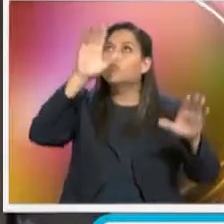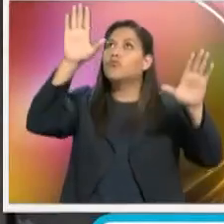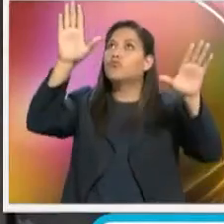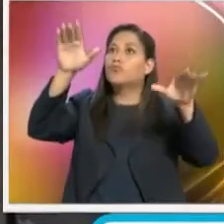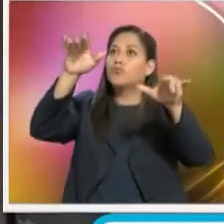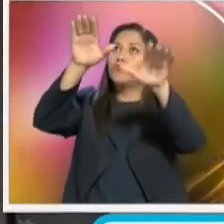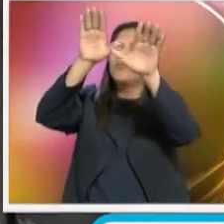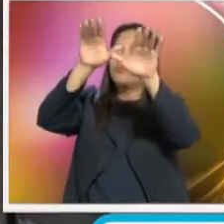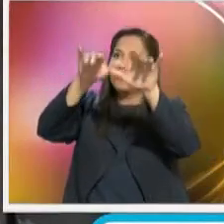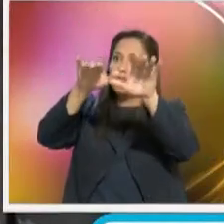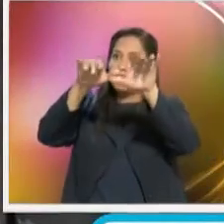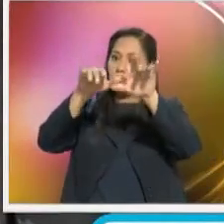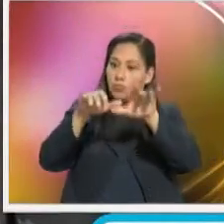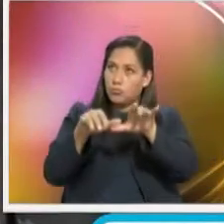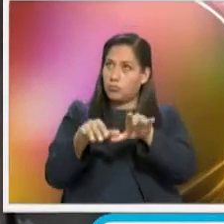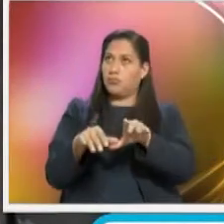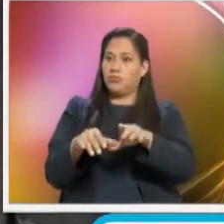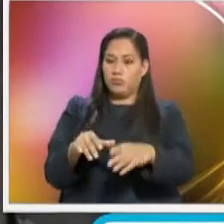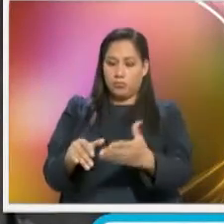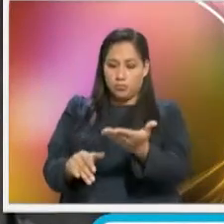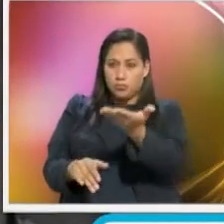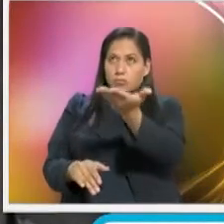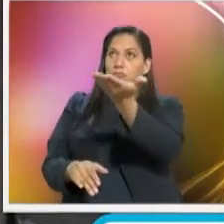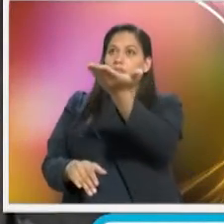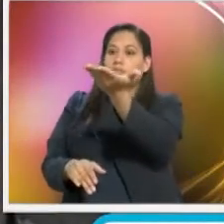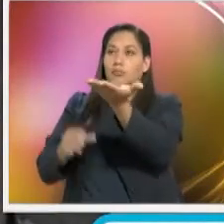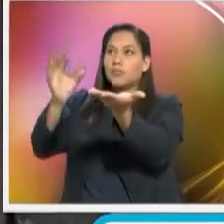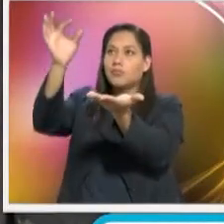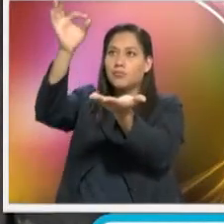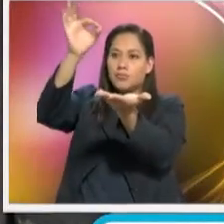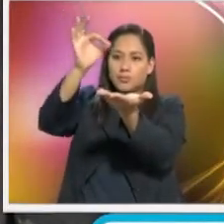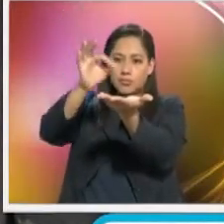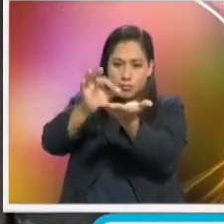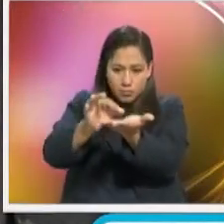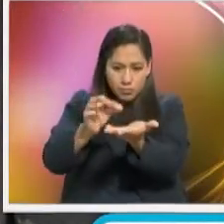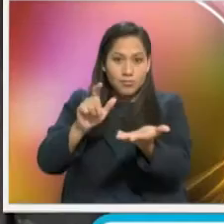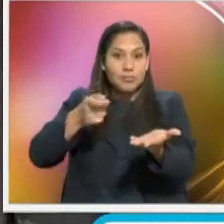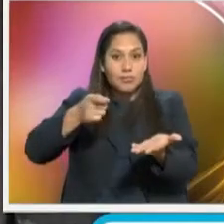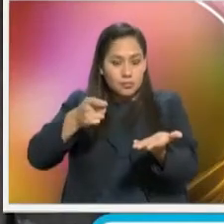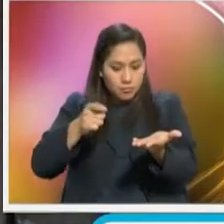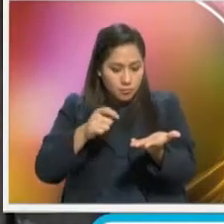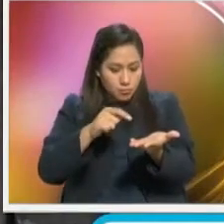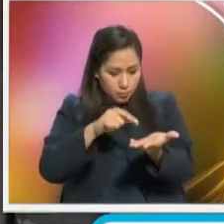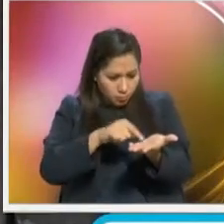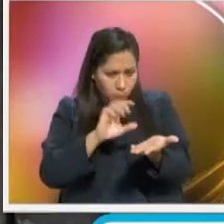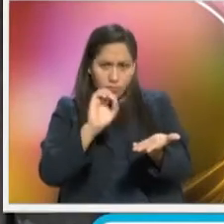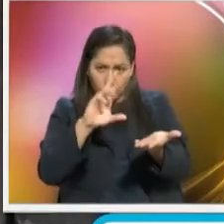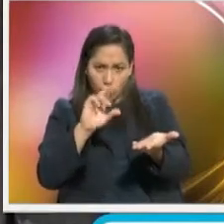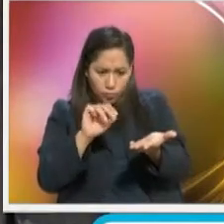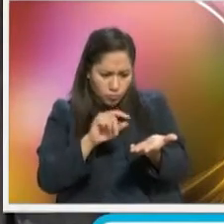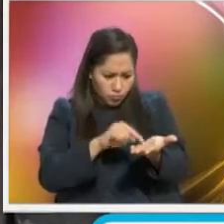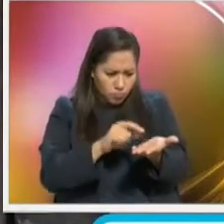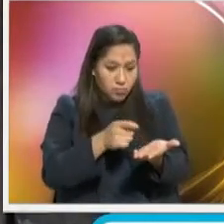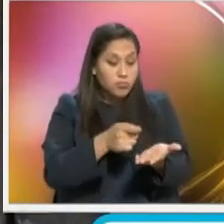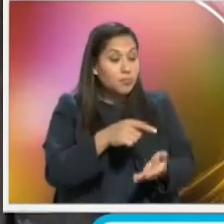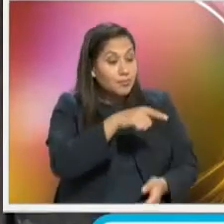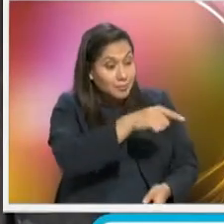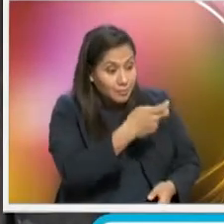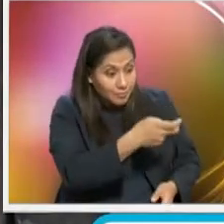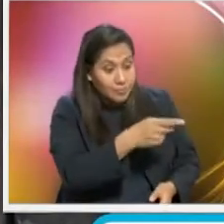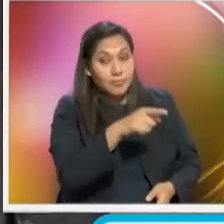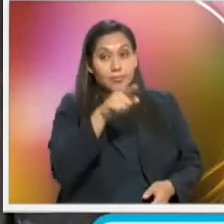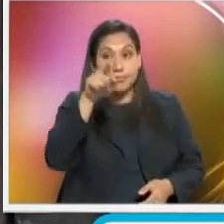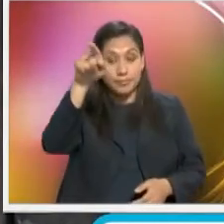gorrión le dio a la niña, a Daniela, una llave, y además de oro, y le dijo: con esta